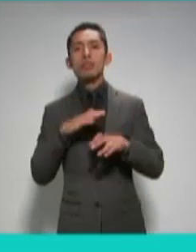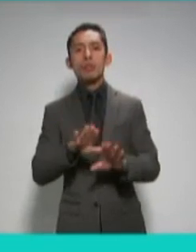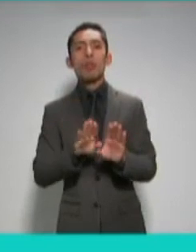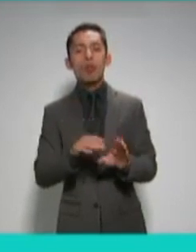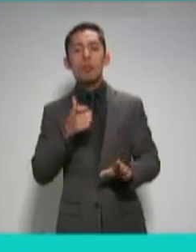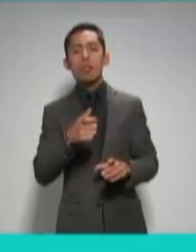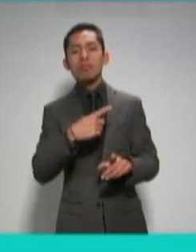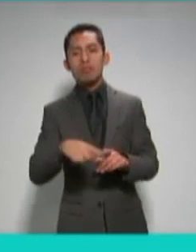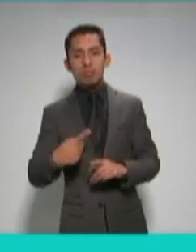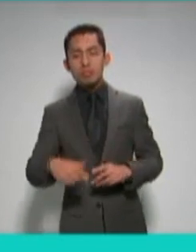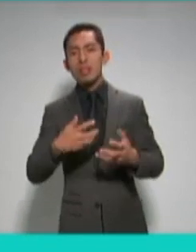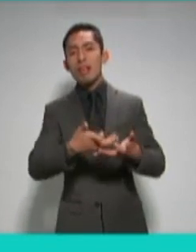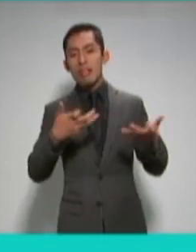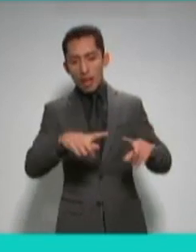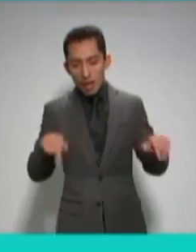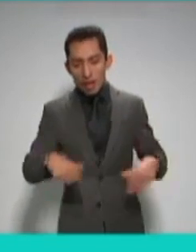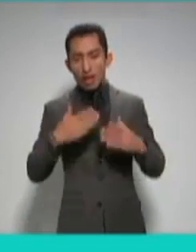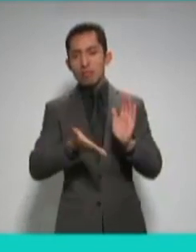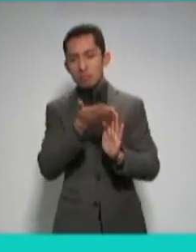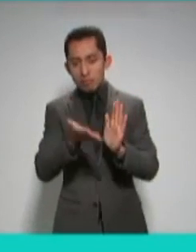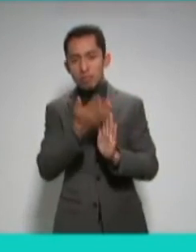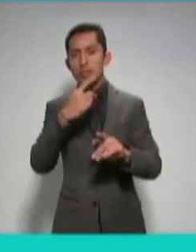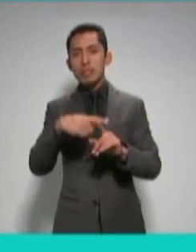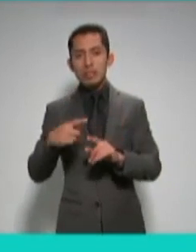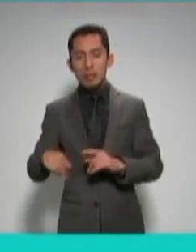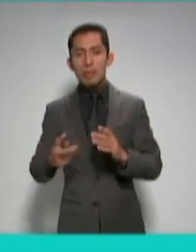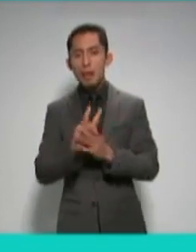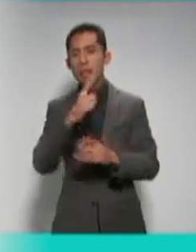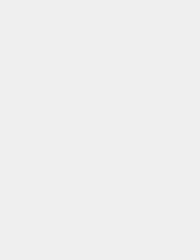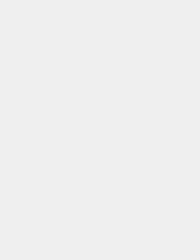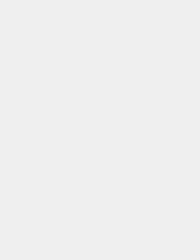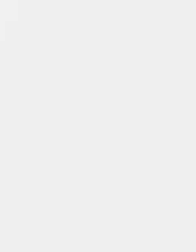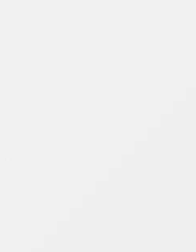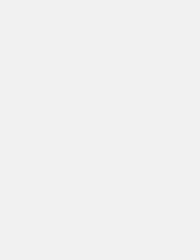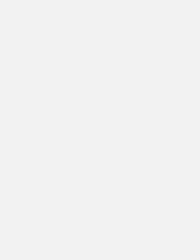tipo industrial conformada por terrenos, construcciones y plantas conocidas como agronitrogenados.